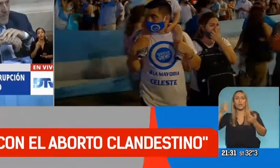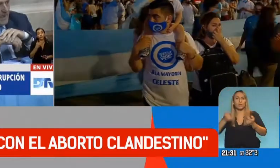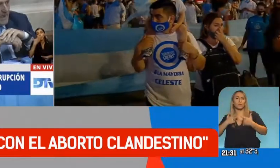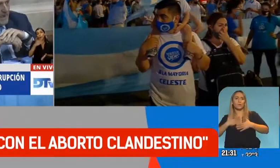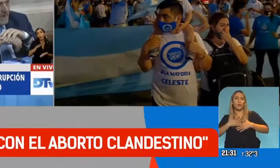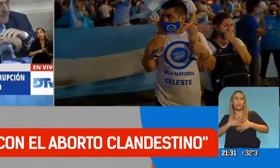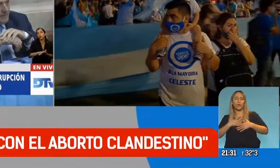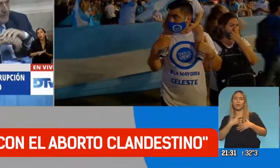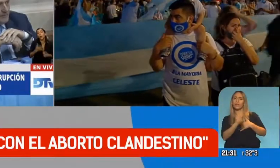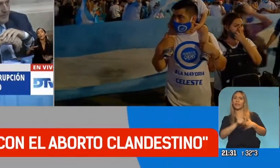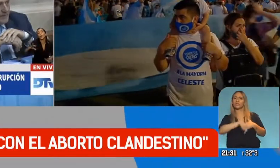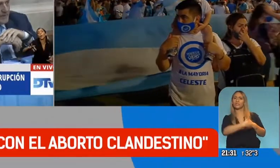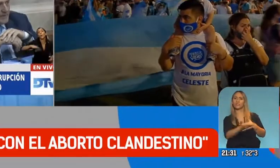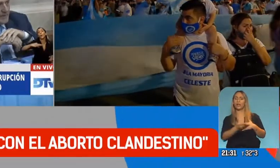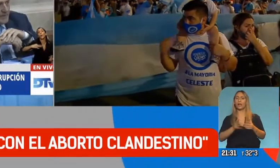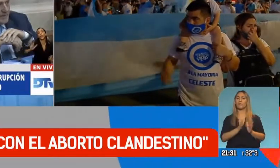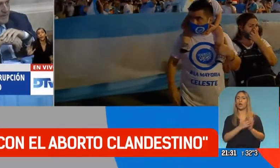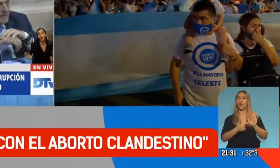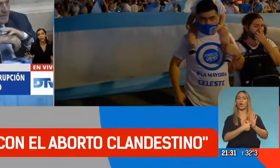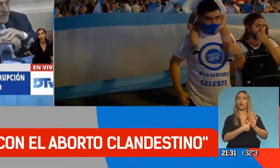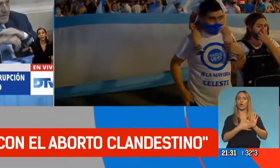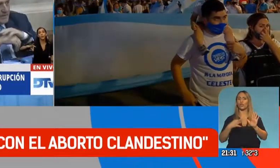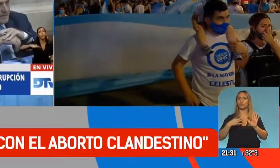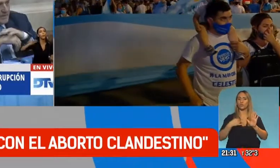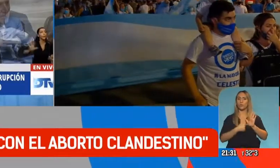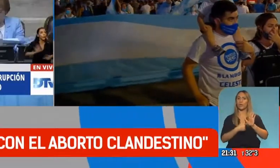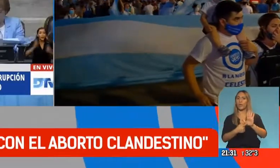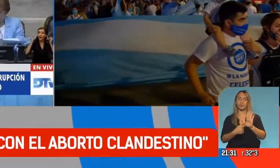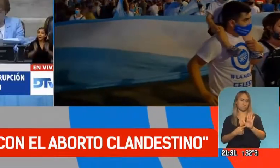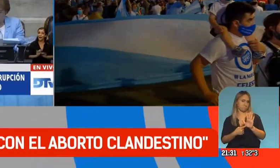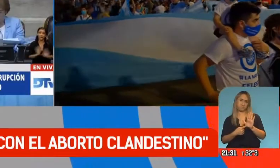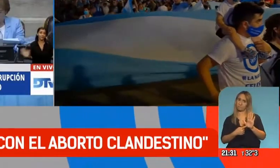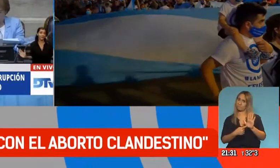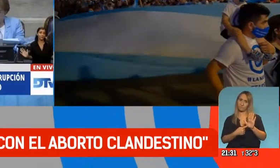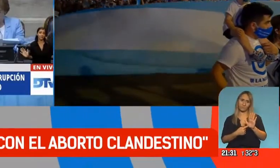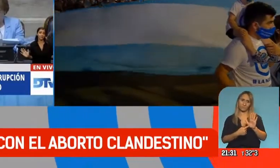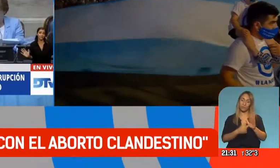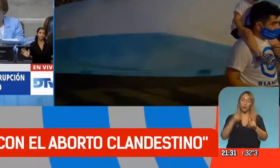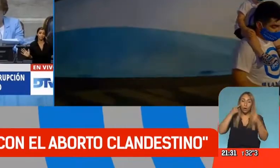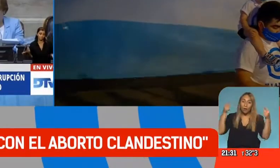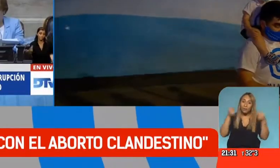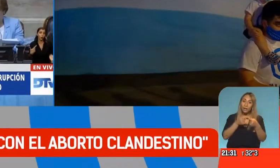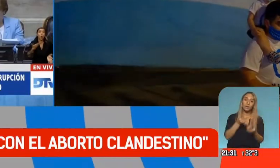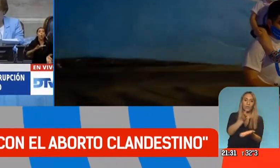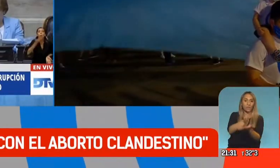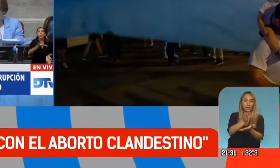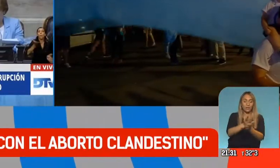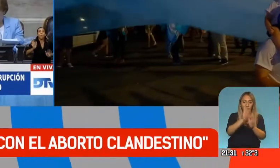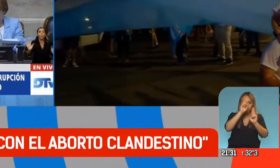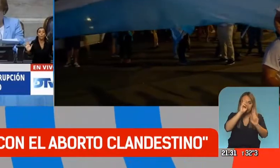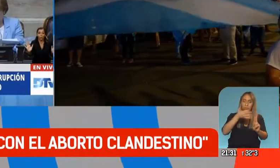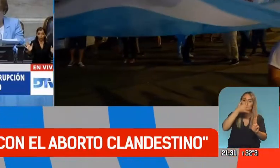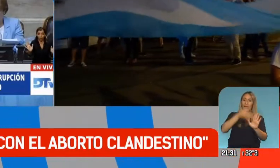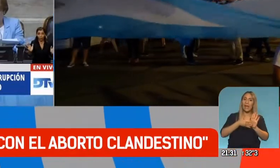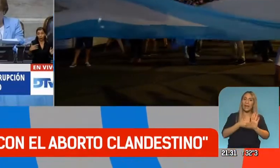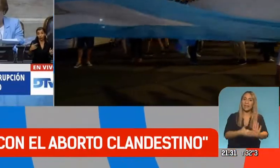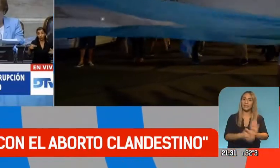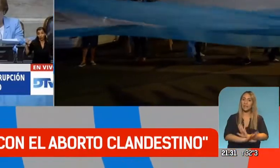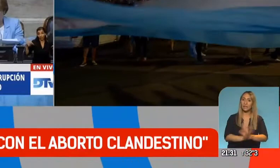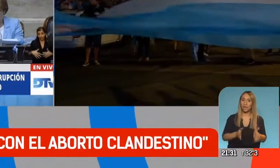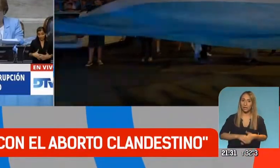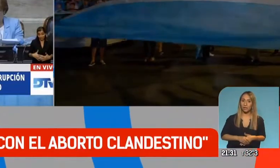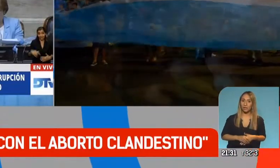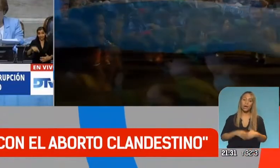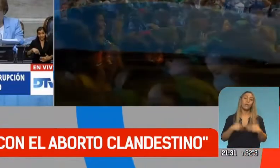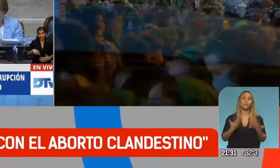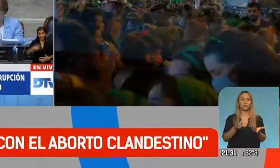con el código civil en la mano se trata de garantizar este derecho y no imponer esa creencia por eso también se oponen a la educación sexual integral